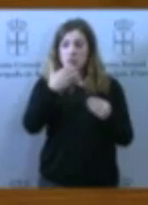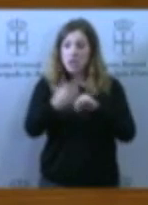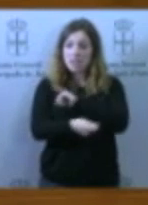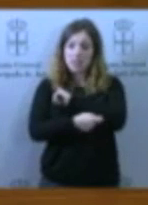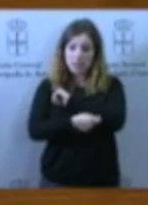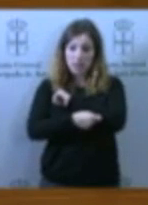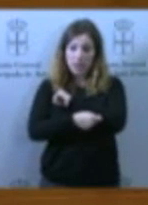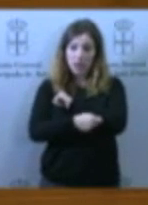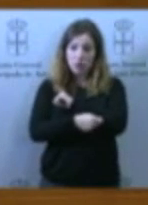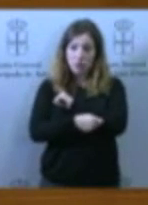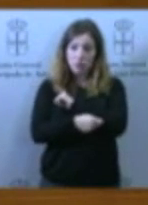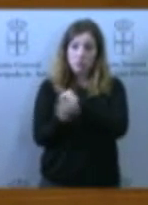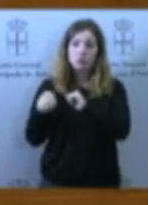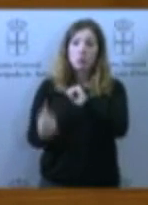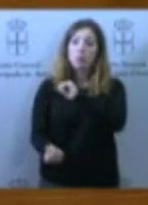Musel